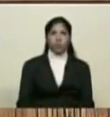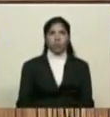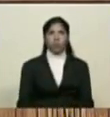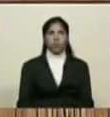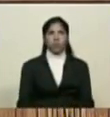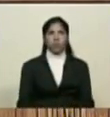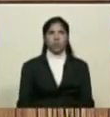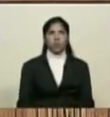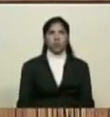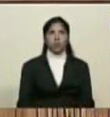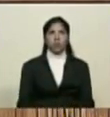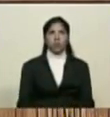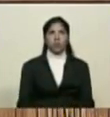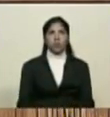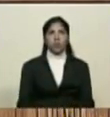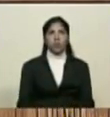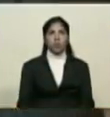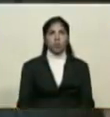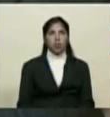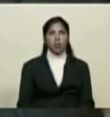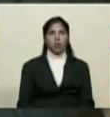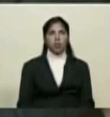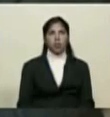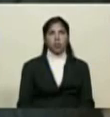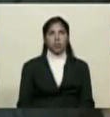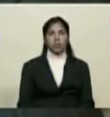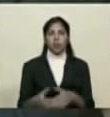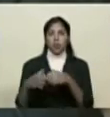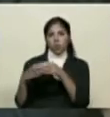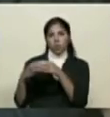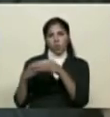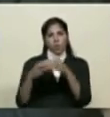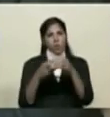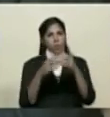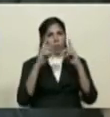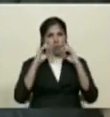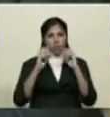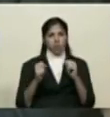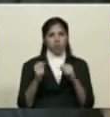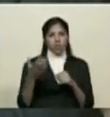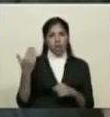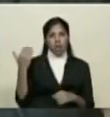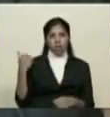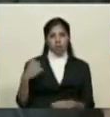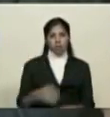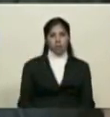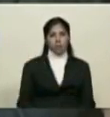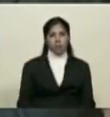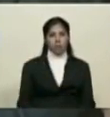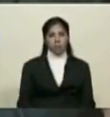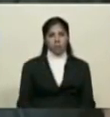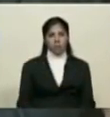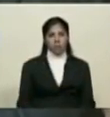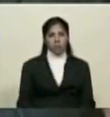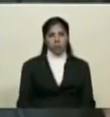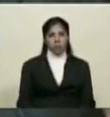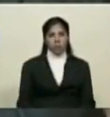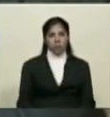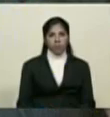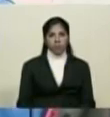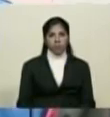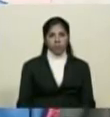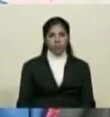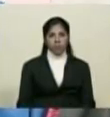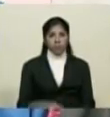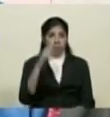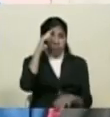el bufete tristemente célebre que ya mencionamos, ¿no? ¿Con qué fin? Ya